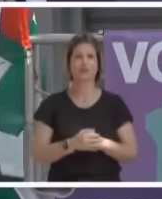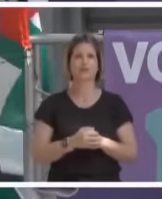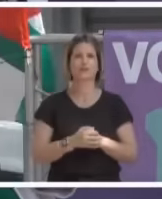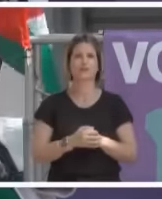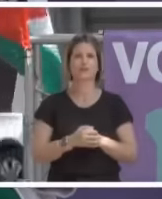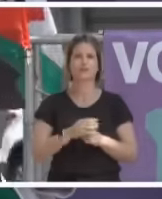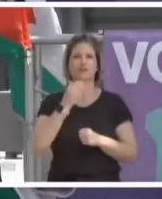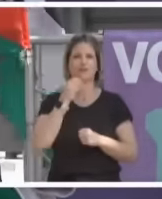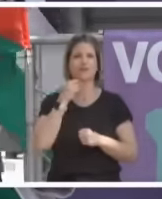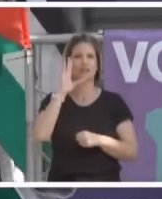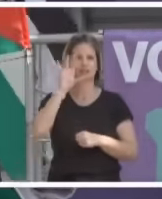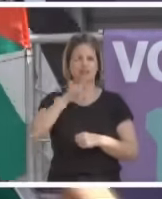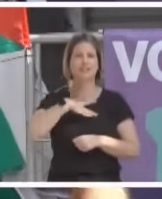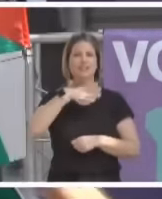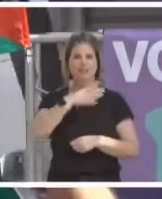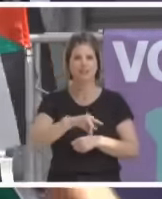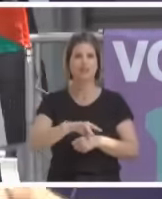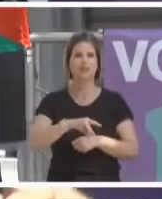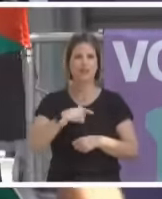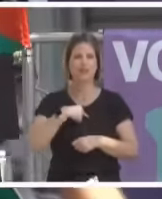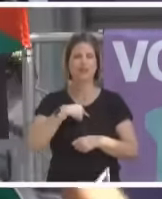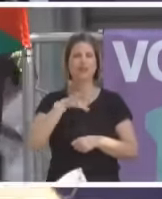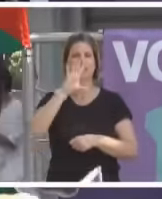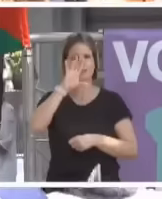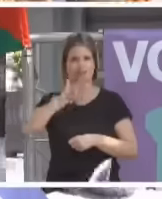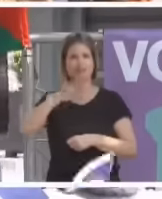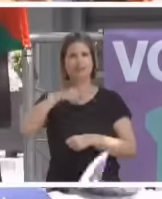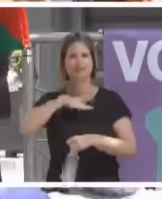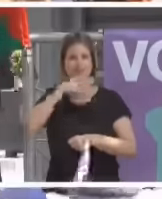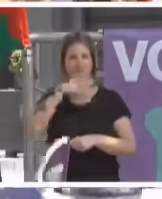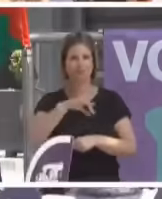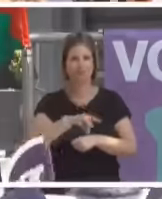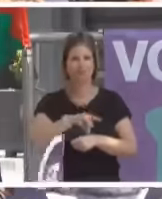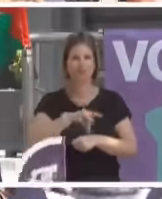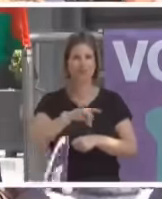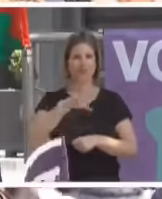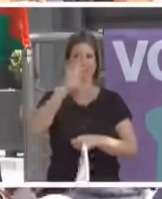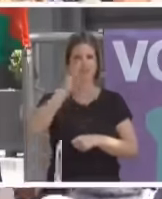Vale, yo... Sí se puede.